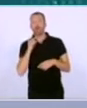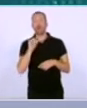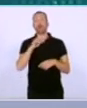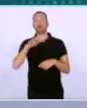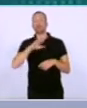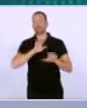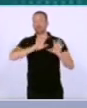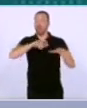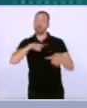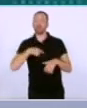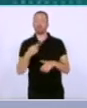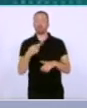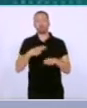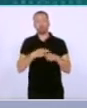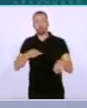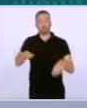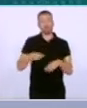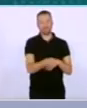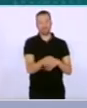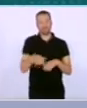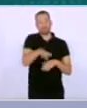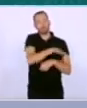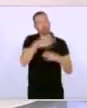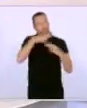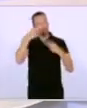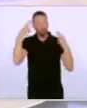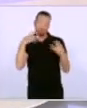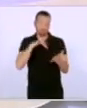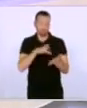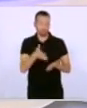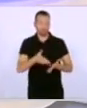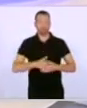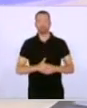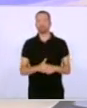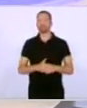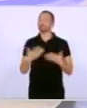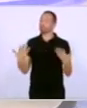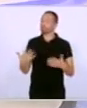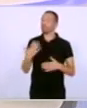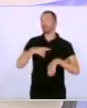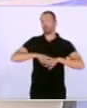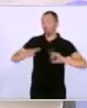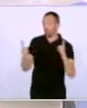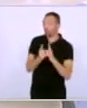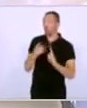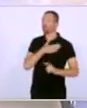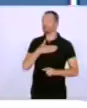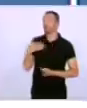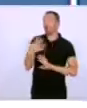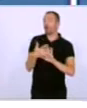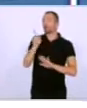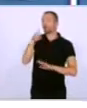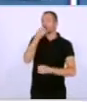machetazos en mitad de una plaza pública bueno señores Rodríguez nos queda poco tiempo le quería hablar de economía del régimen